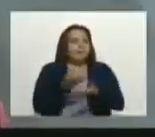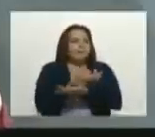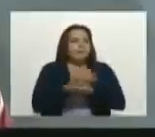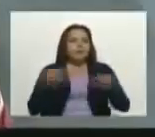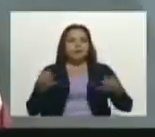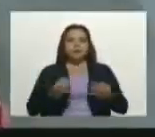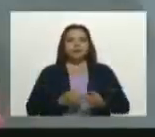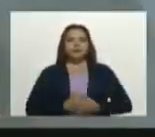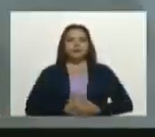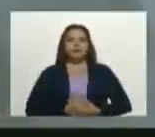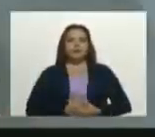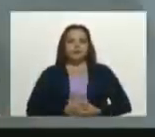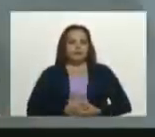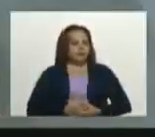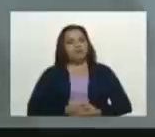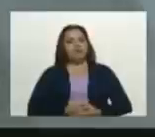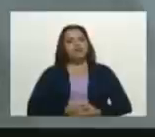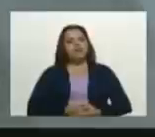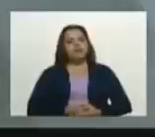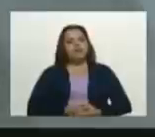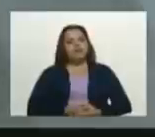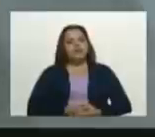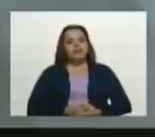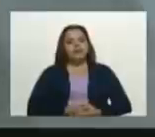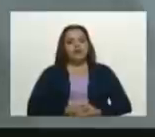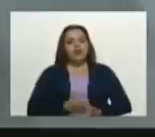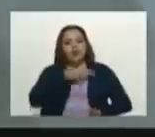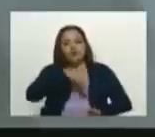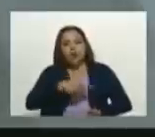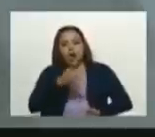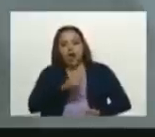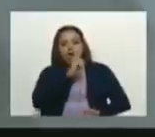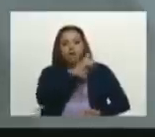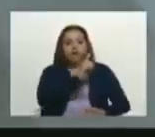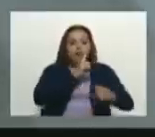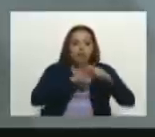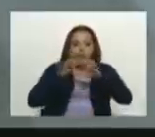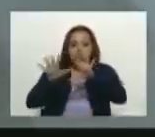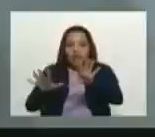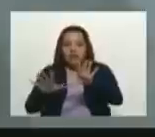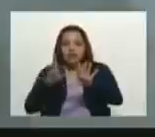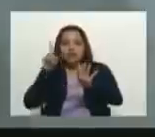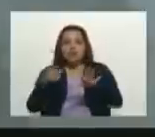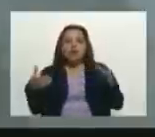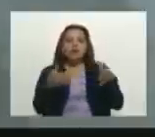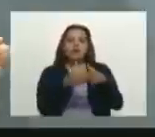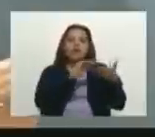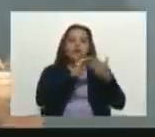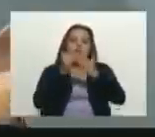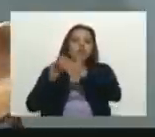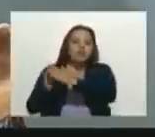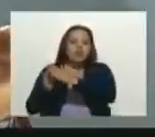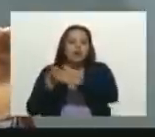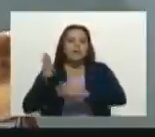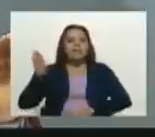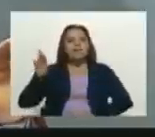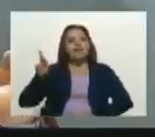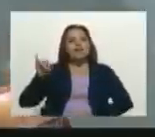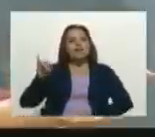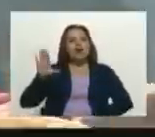maravilloso. Nosotros tenemos con el 1x10 y las brigadas comunitarias militares bricomiles